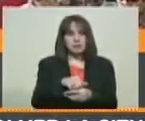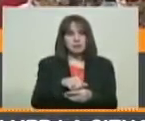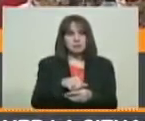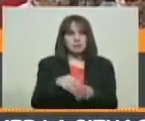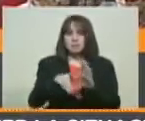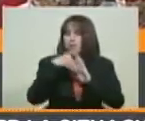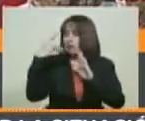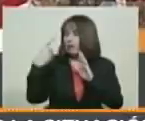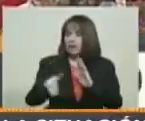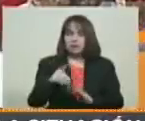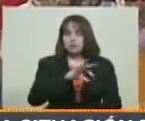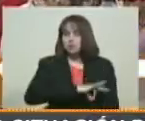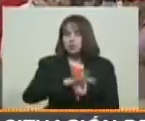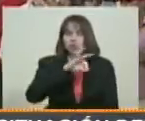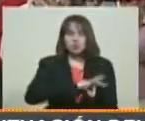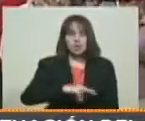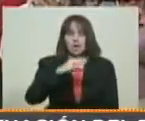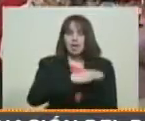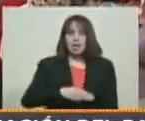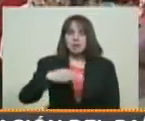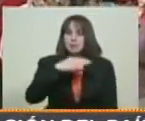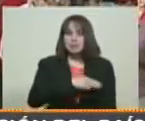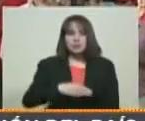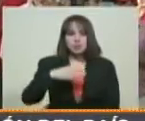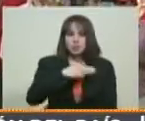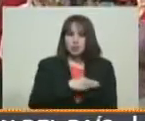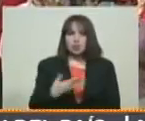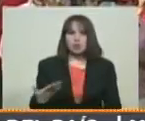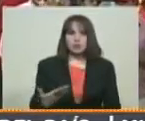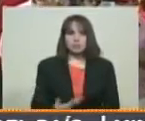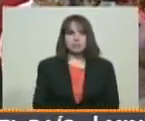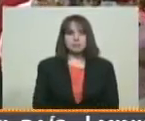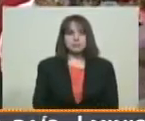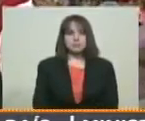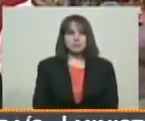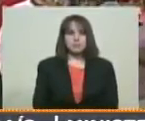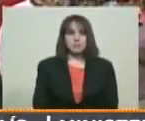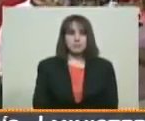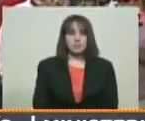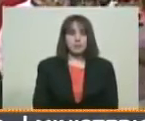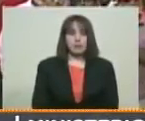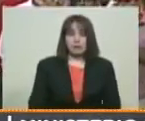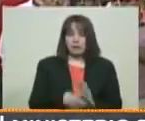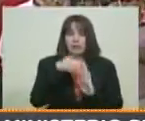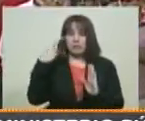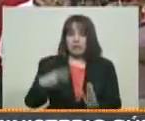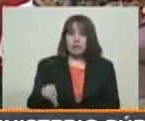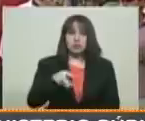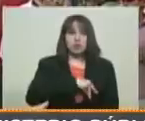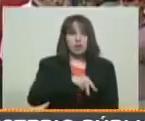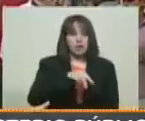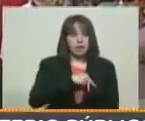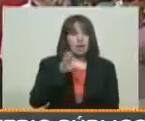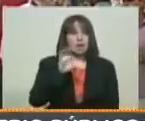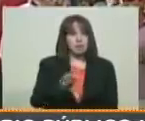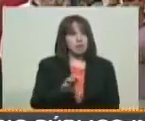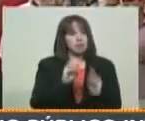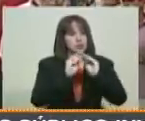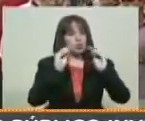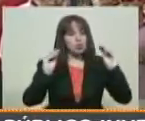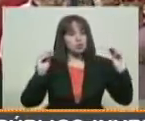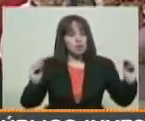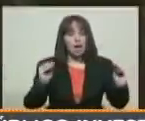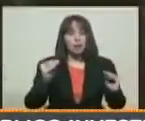derechos sociales de las misiones, grandes misiones, derechos del carnet de la patria. Por eso yo le hago un llamado desde Cumaná.